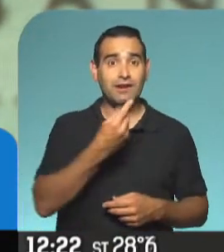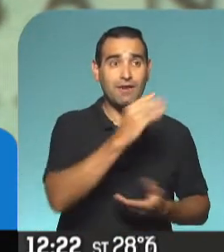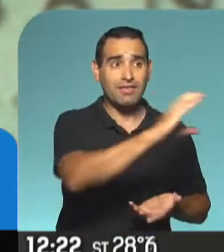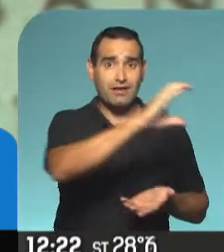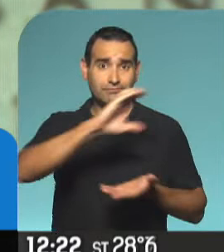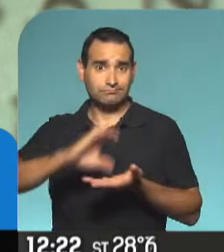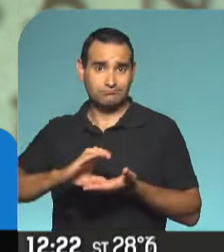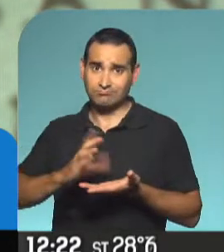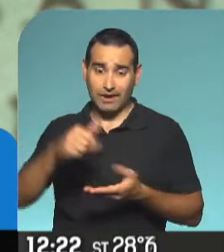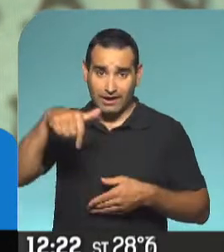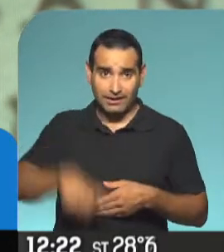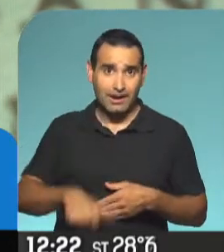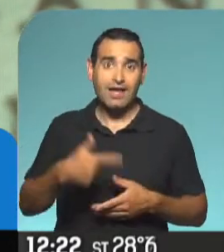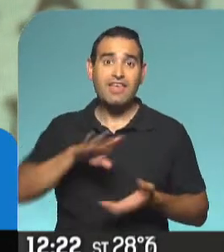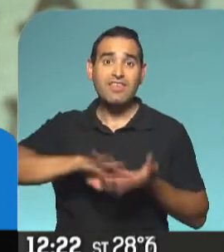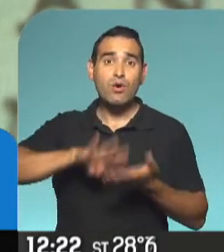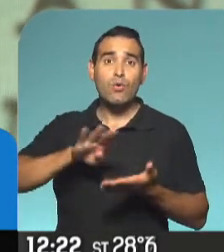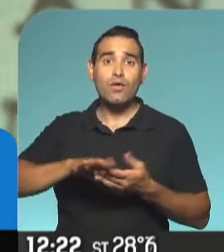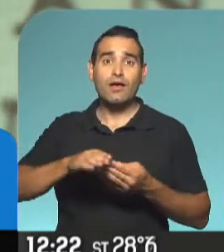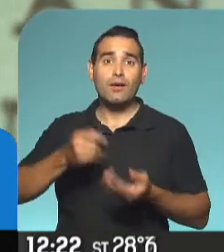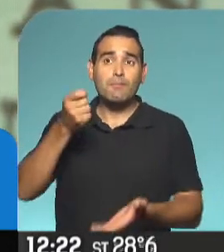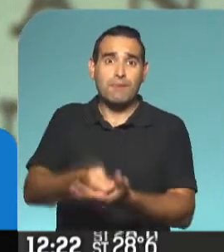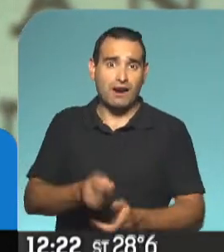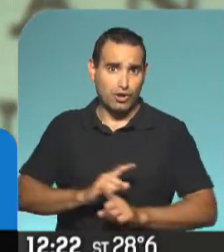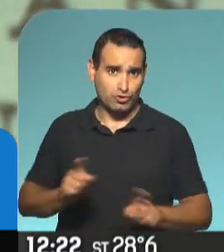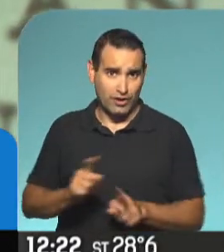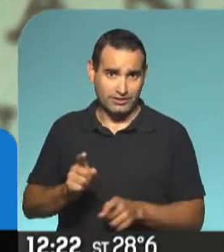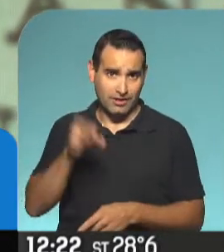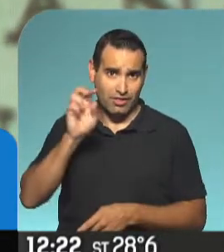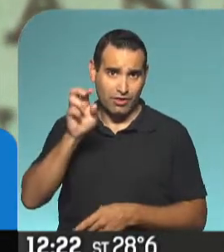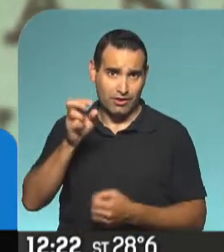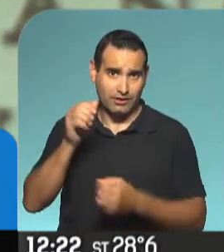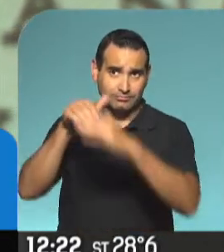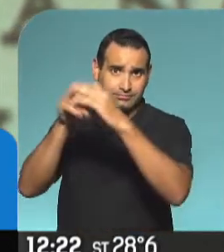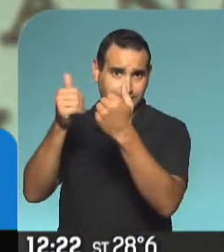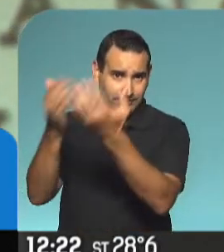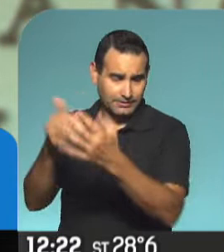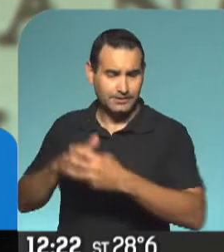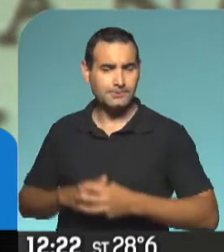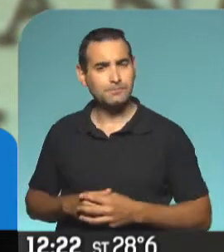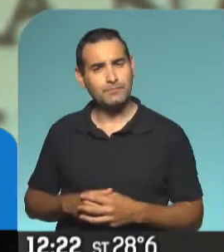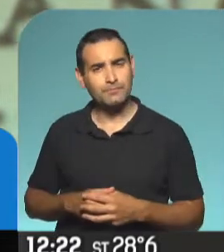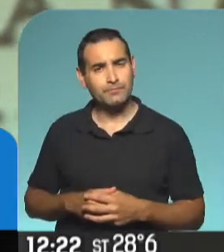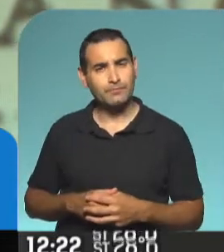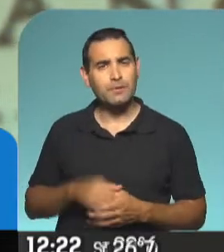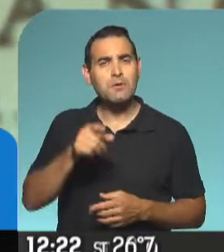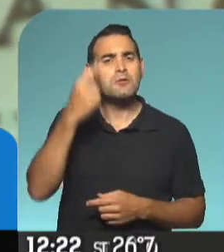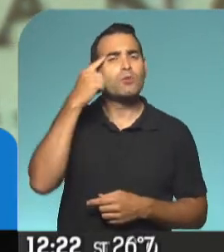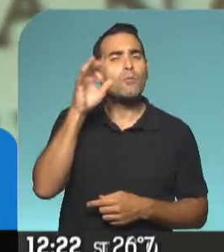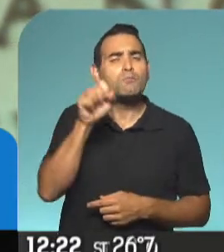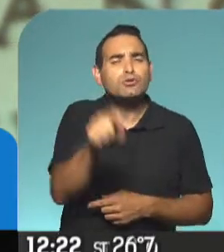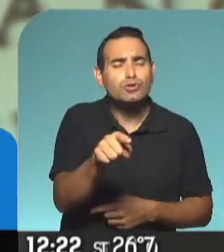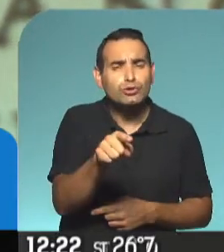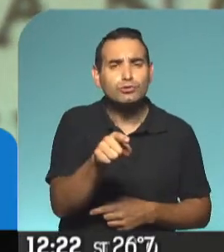en fuga, eso no fue para cancelar deuda, como se está justificando de algún punto de vista. Ahora, desde su visión, esto